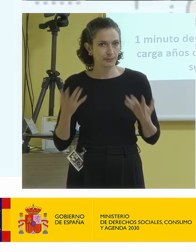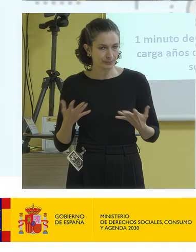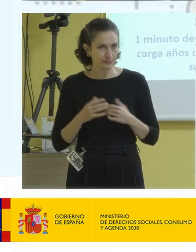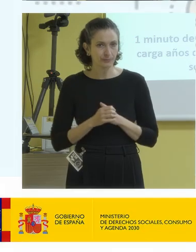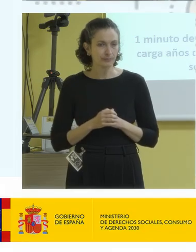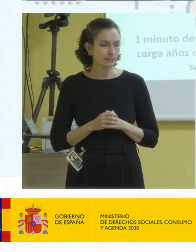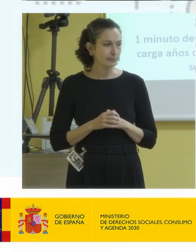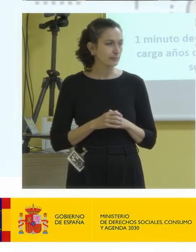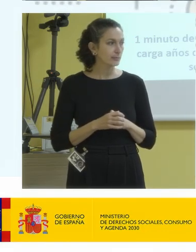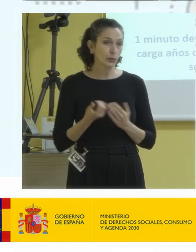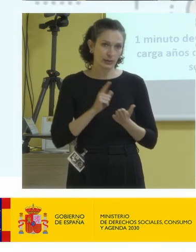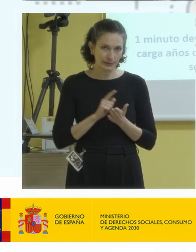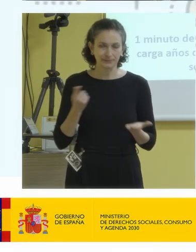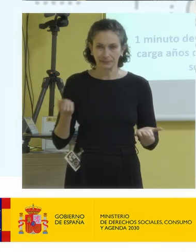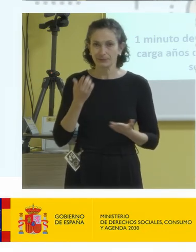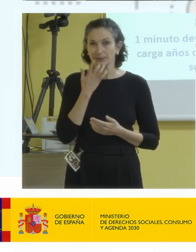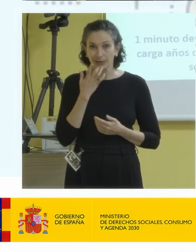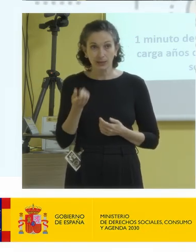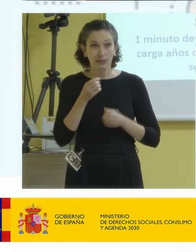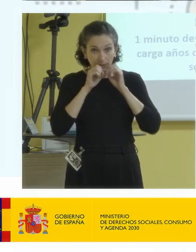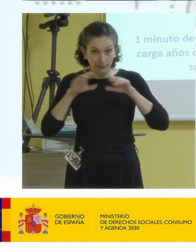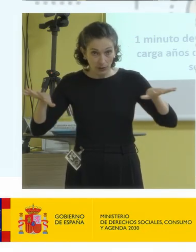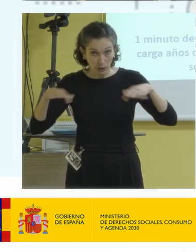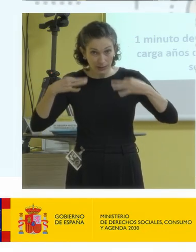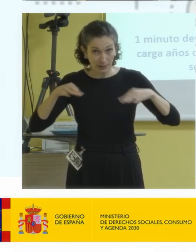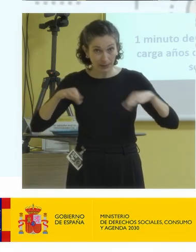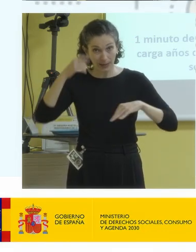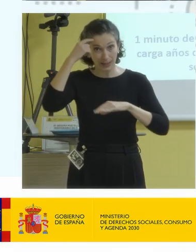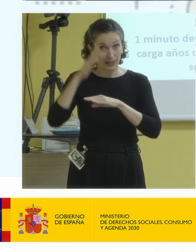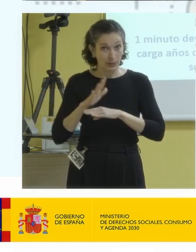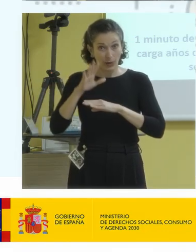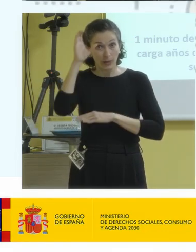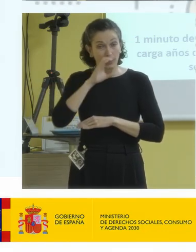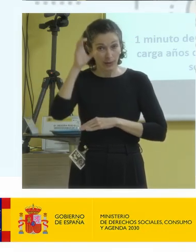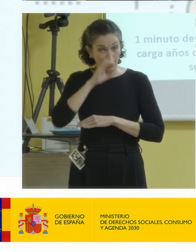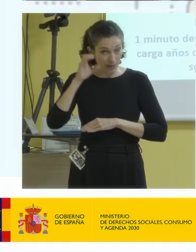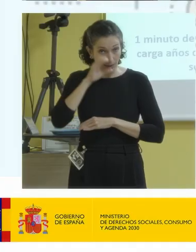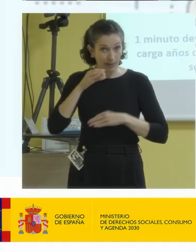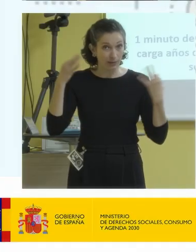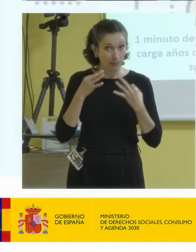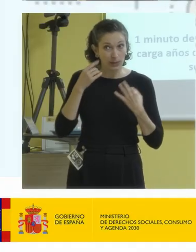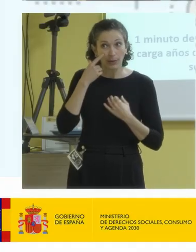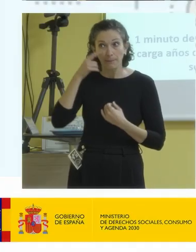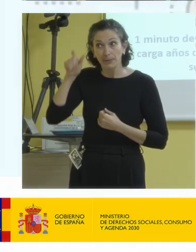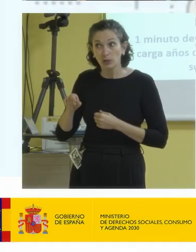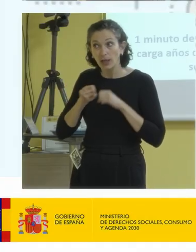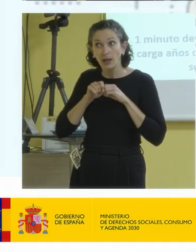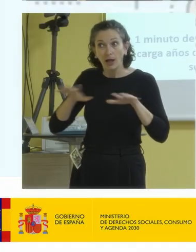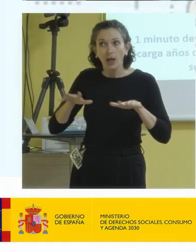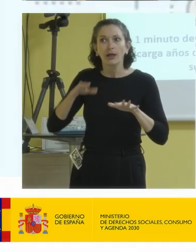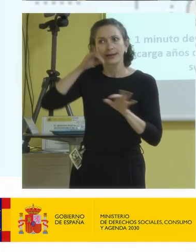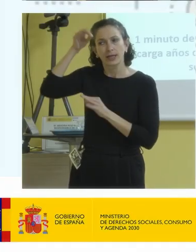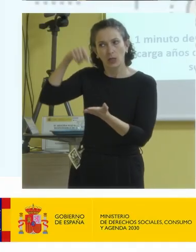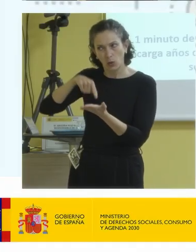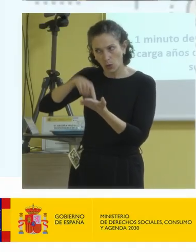si tenemos que hacer divulgación simplificada de la neurociencia, habrá que solicitar rigor a quien divulgue. Y habrá que exigir que esas personas